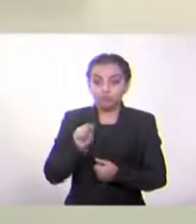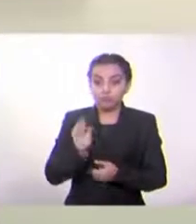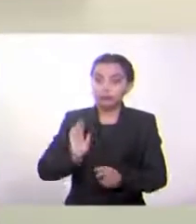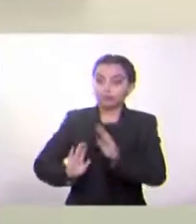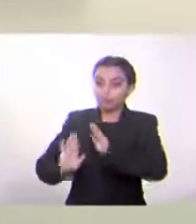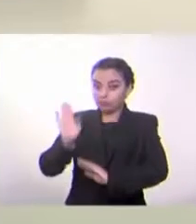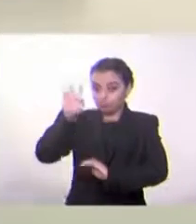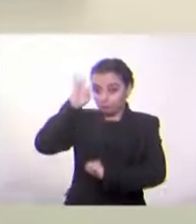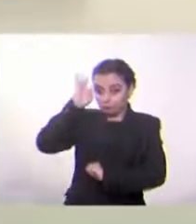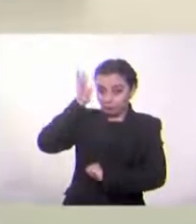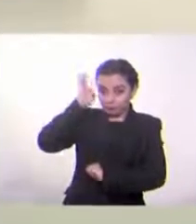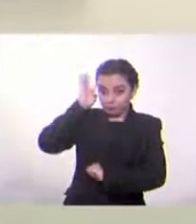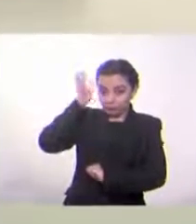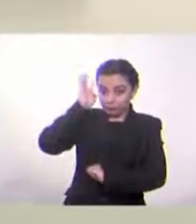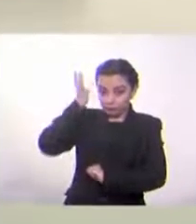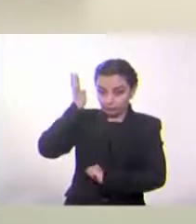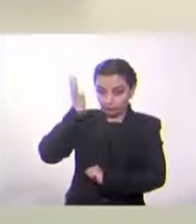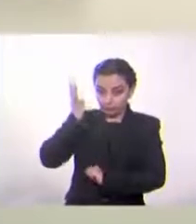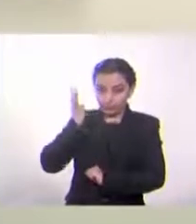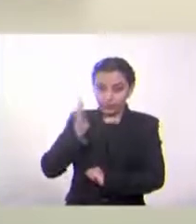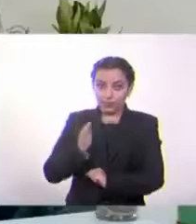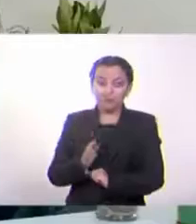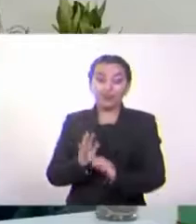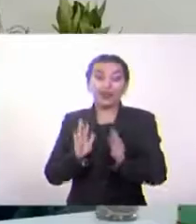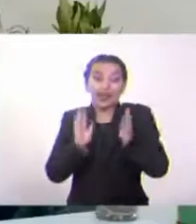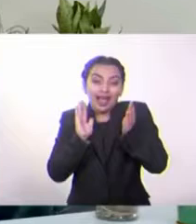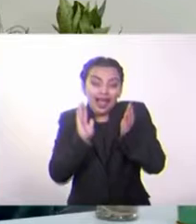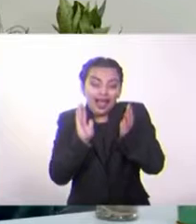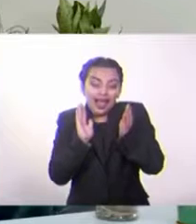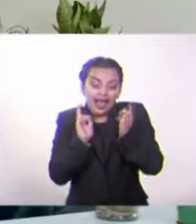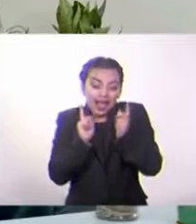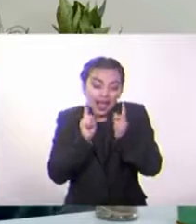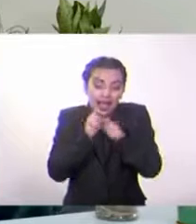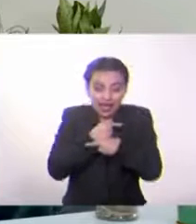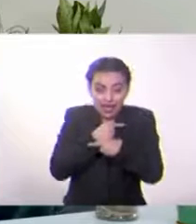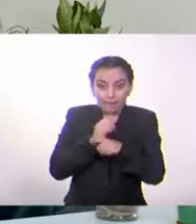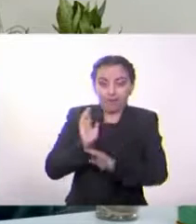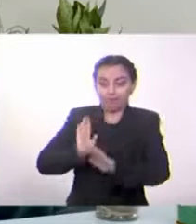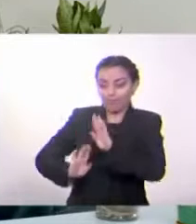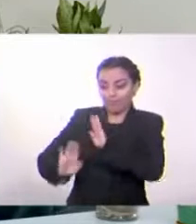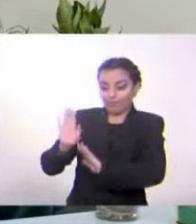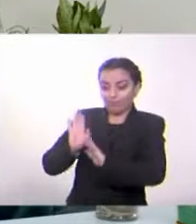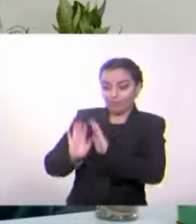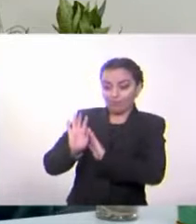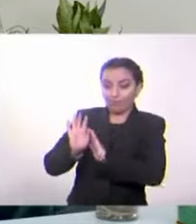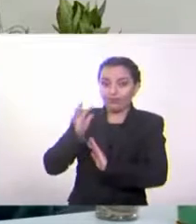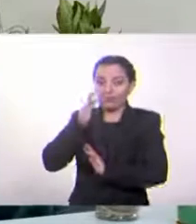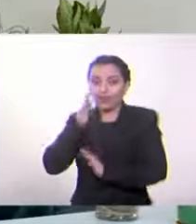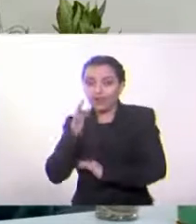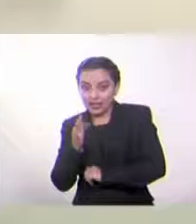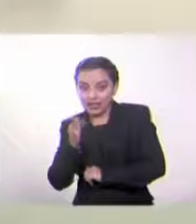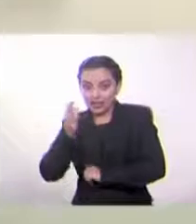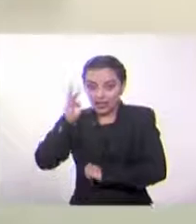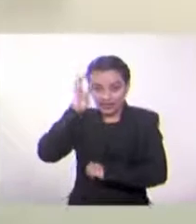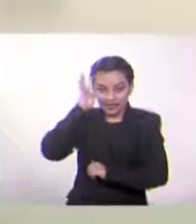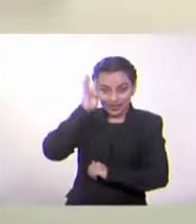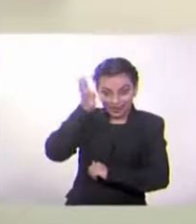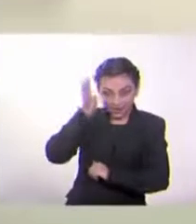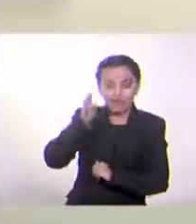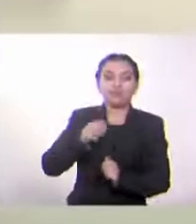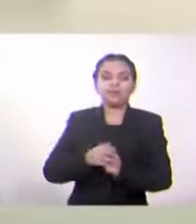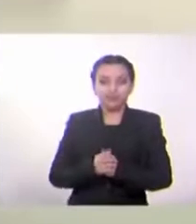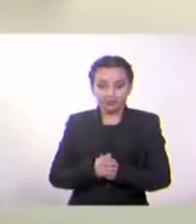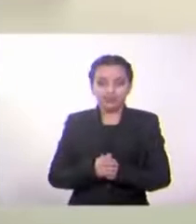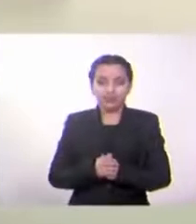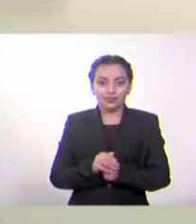mito transita a la leyenda. Pero veremos más adelante cómo diferenciar un mito de una leyenda. Ahora es